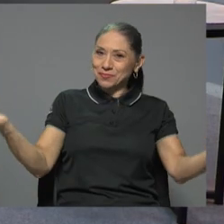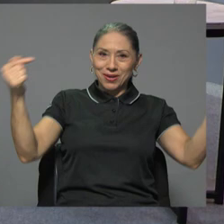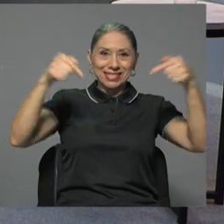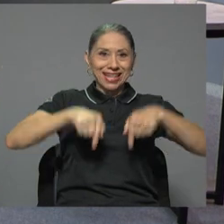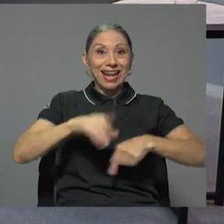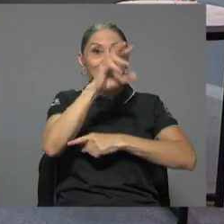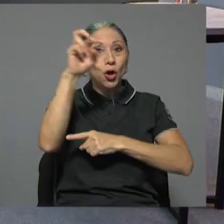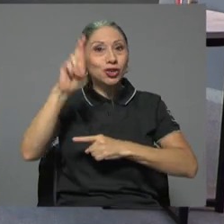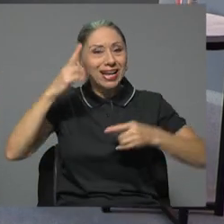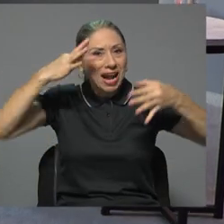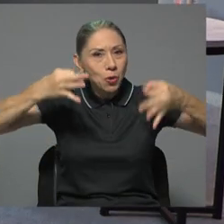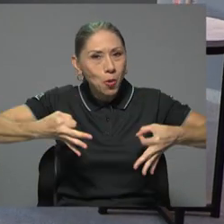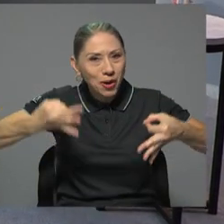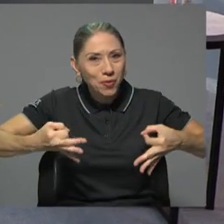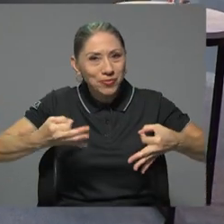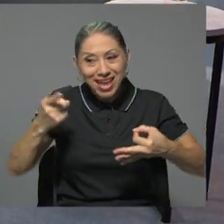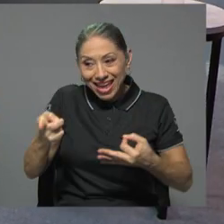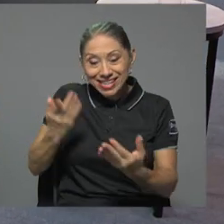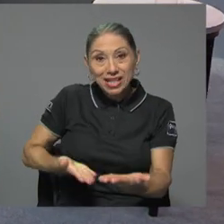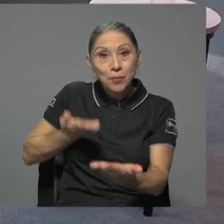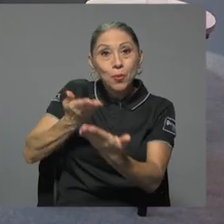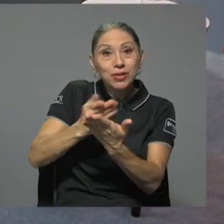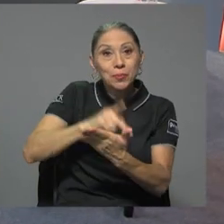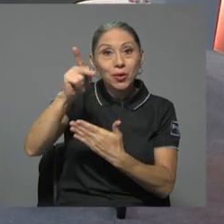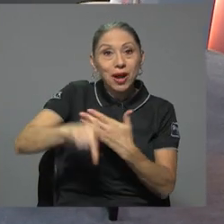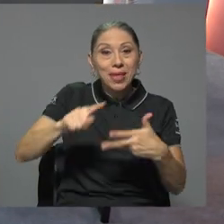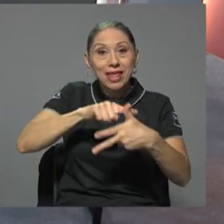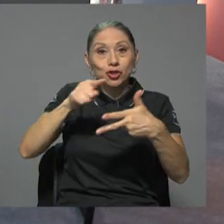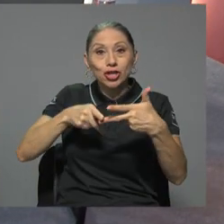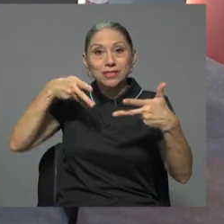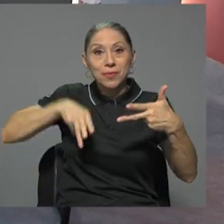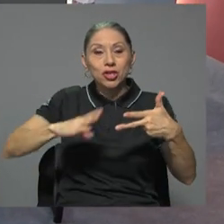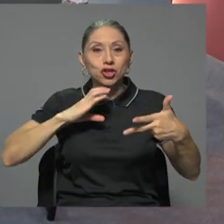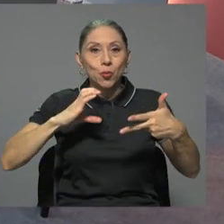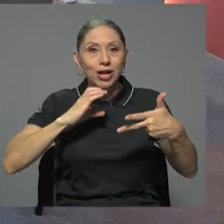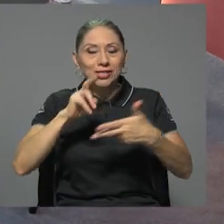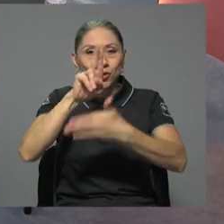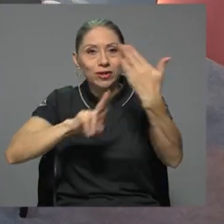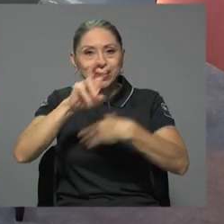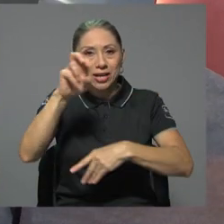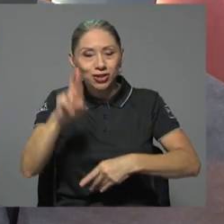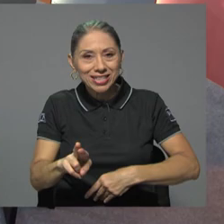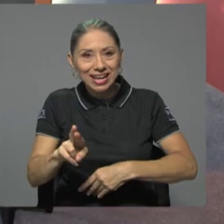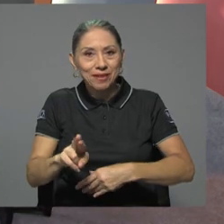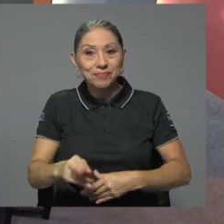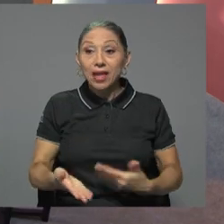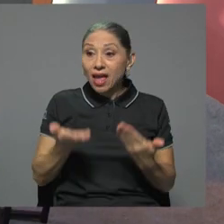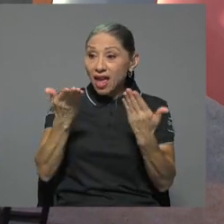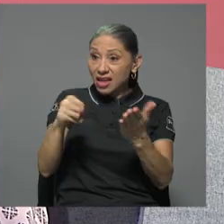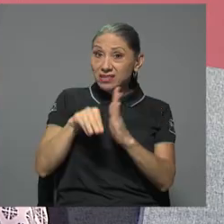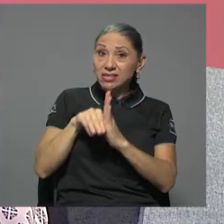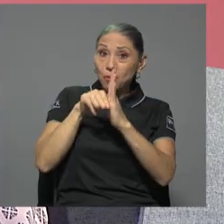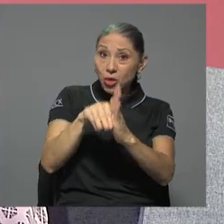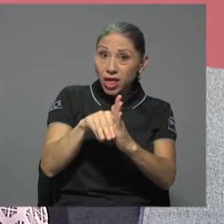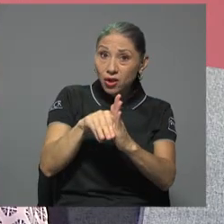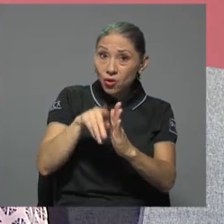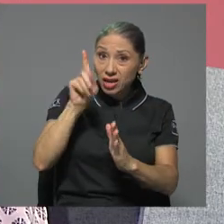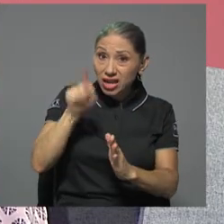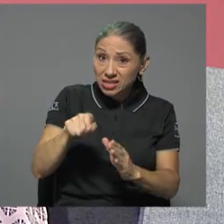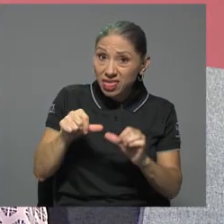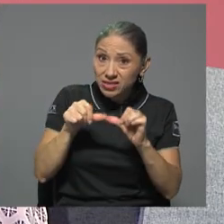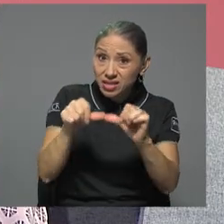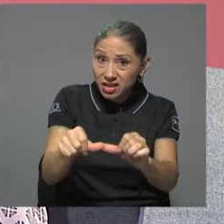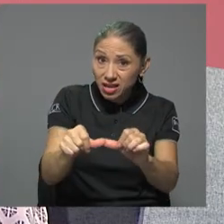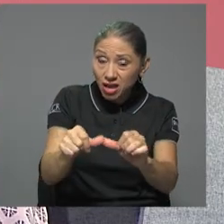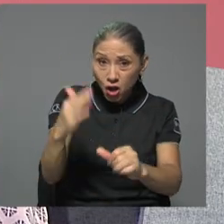en juego esta propuesta de los tres medios de la universidad de costa rica bien este es el modelo que se debe seguir conociendo estos datos que